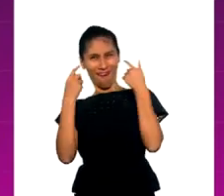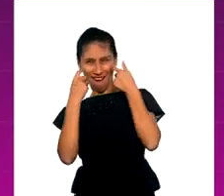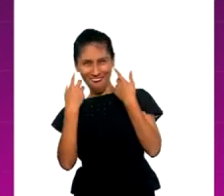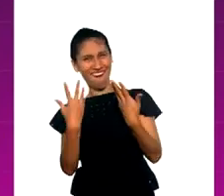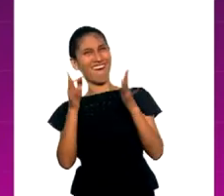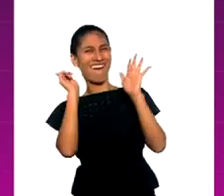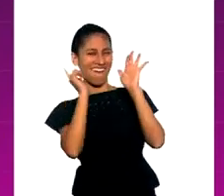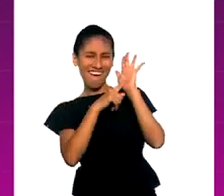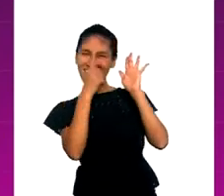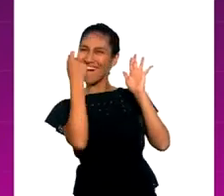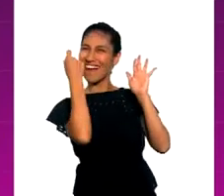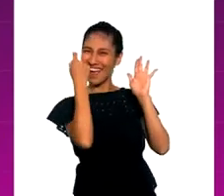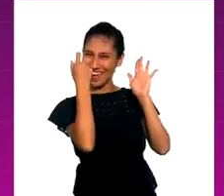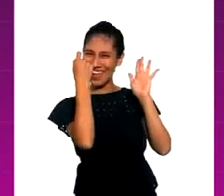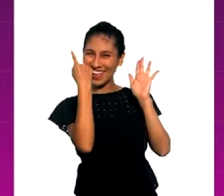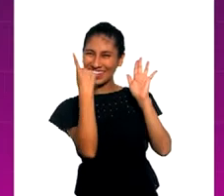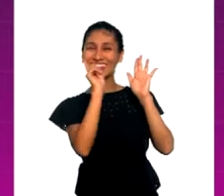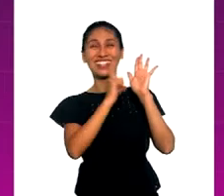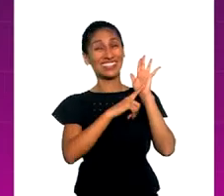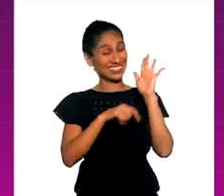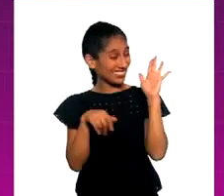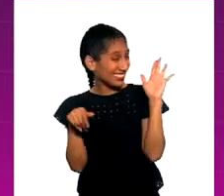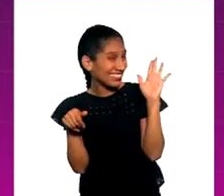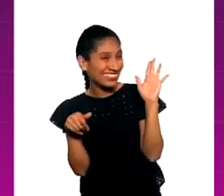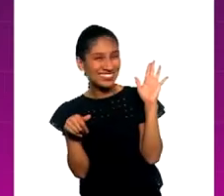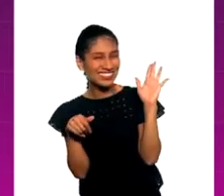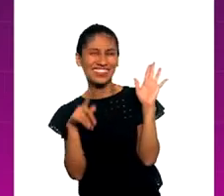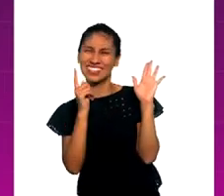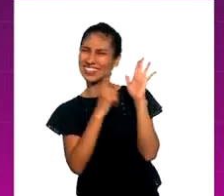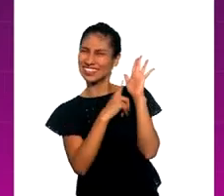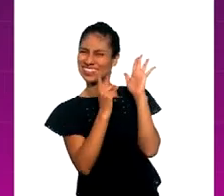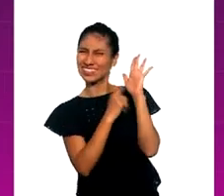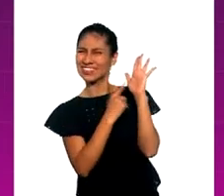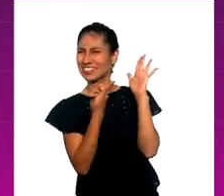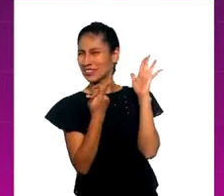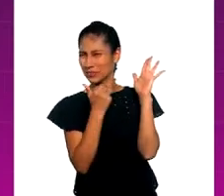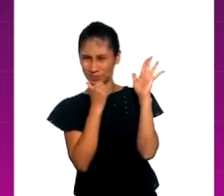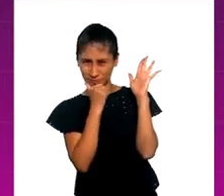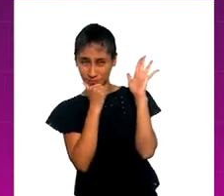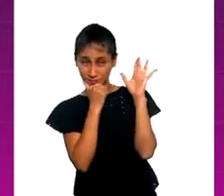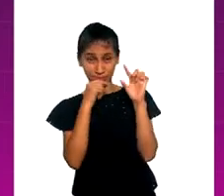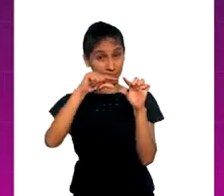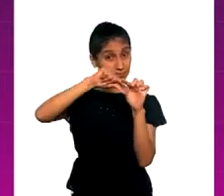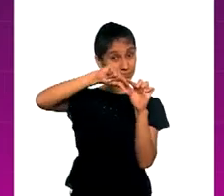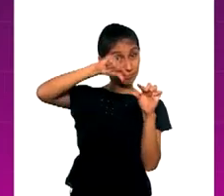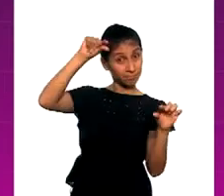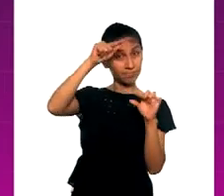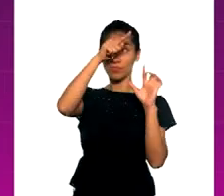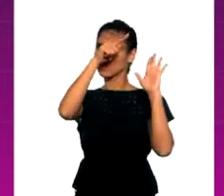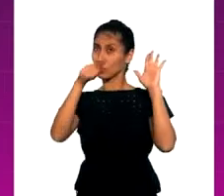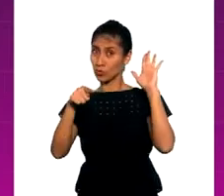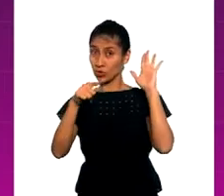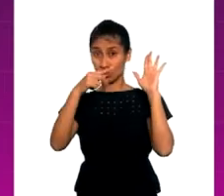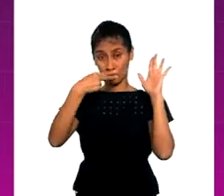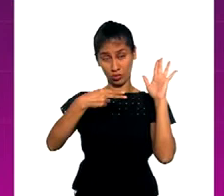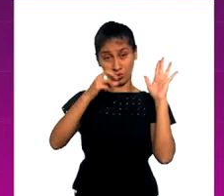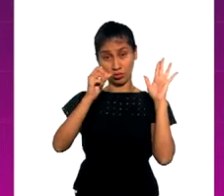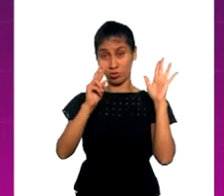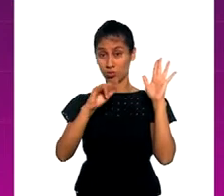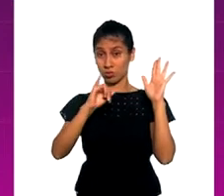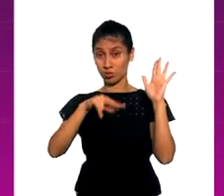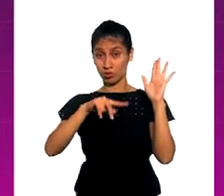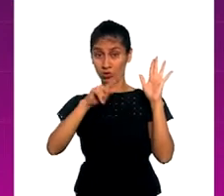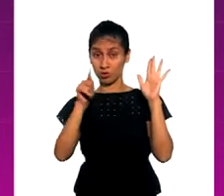yo entiendo en este caso las líneas no son horizontales y